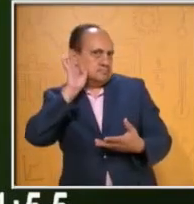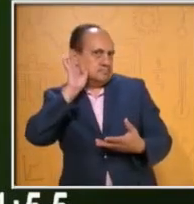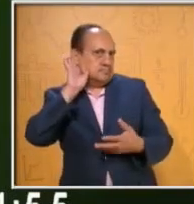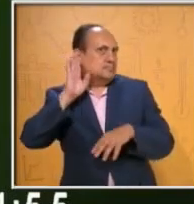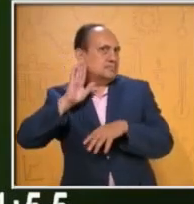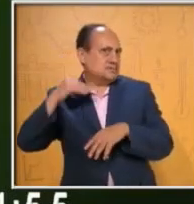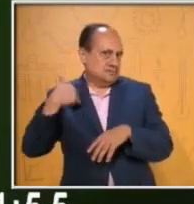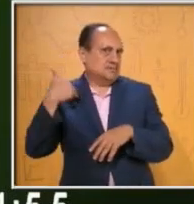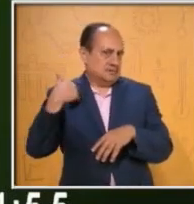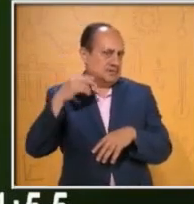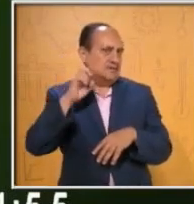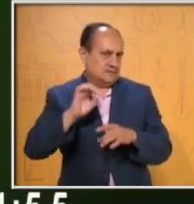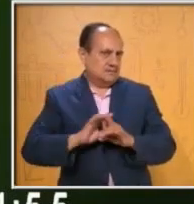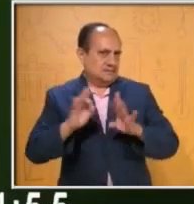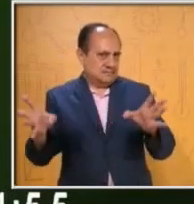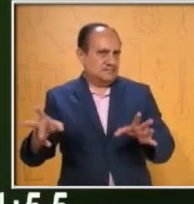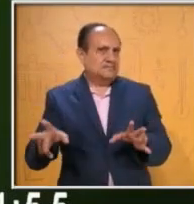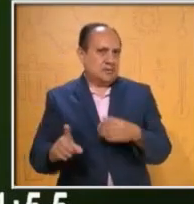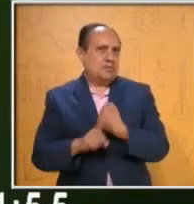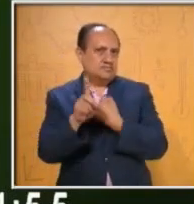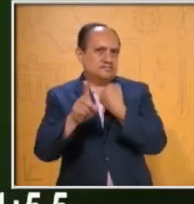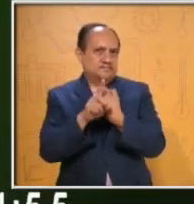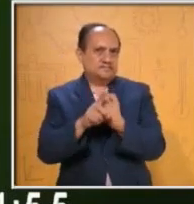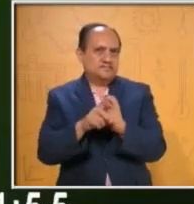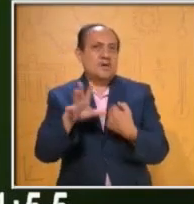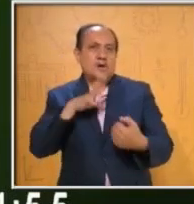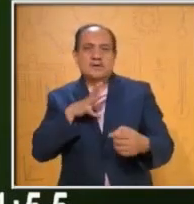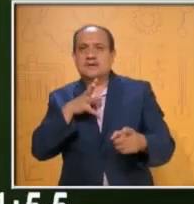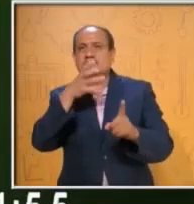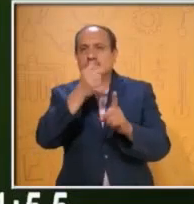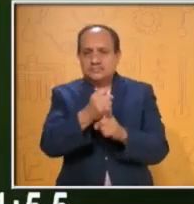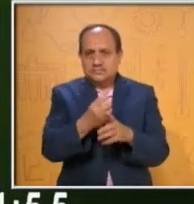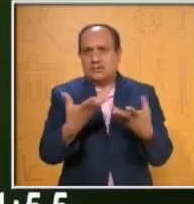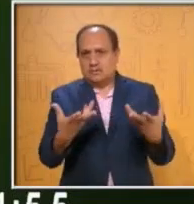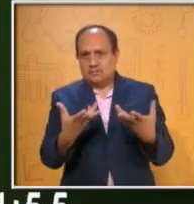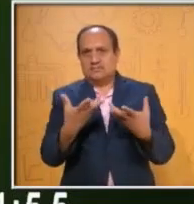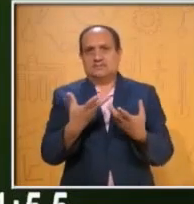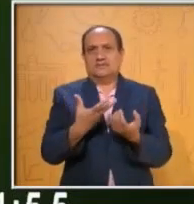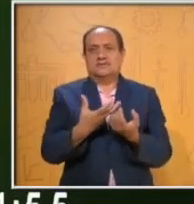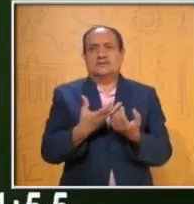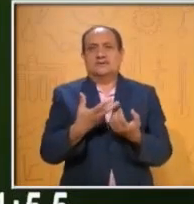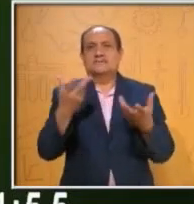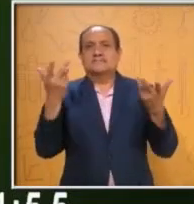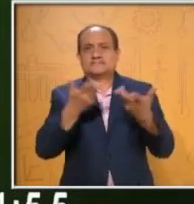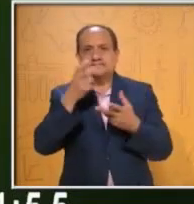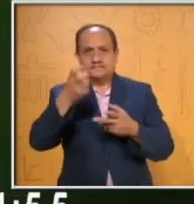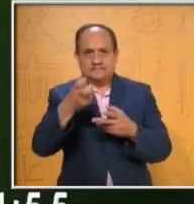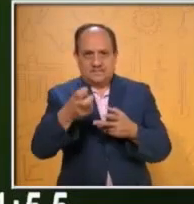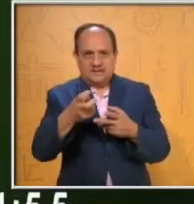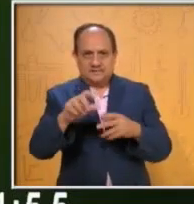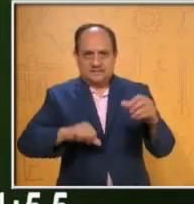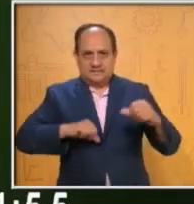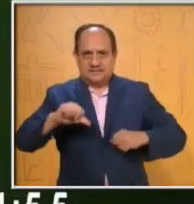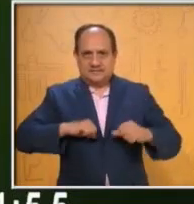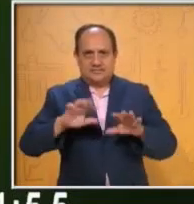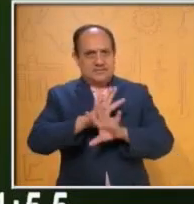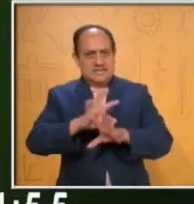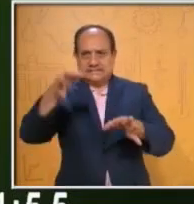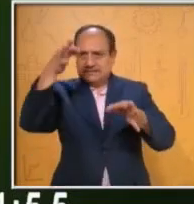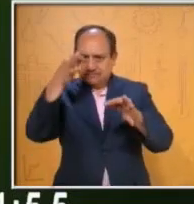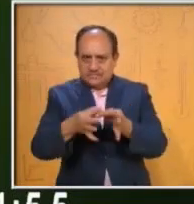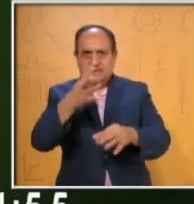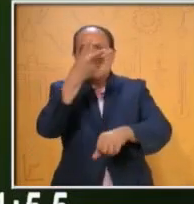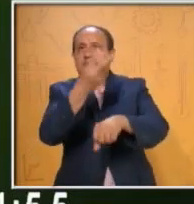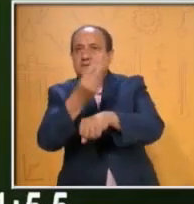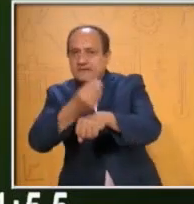esta situación y tuviera esa precaución e hiciera esta acción, pues, de arreglar